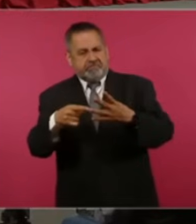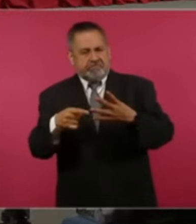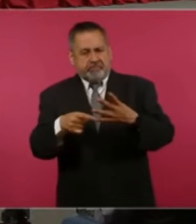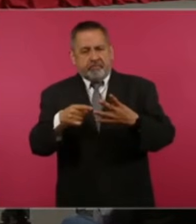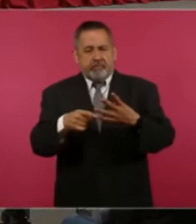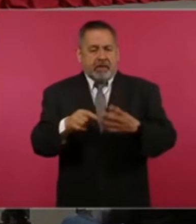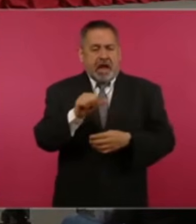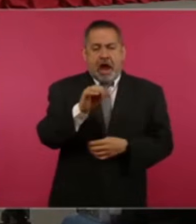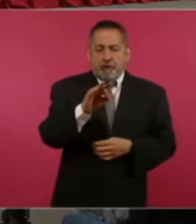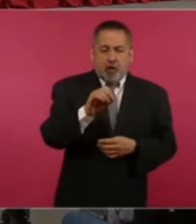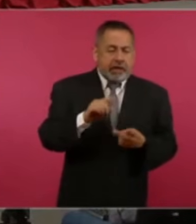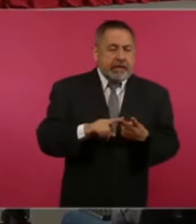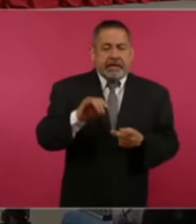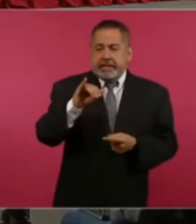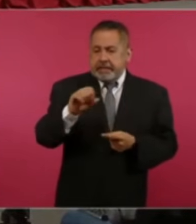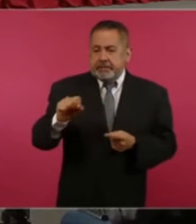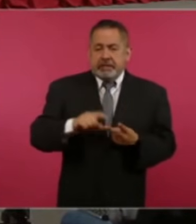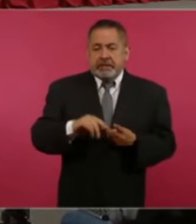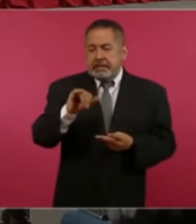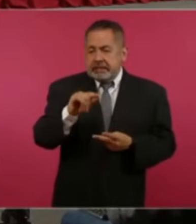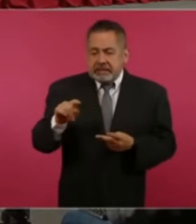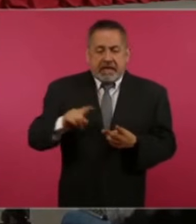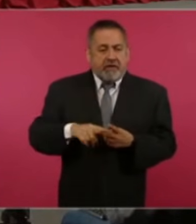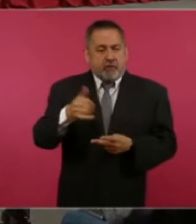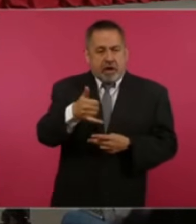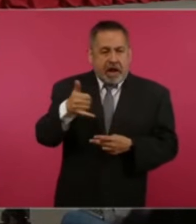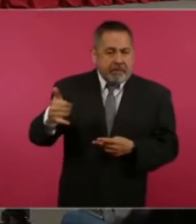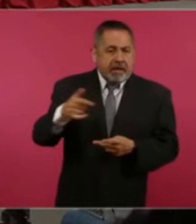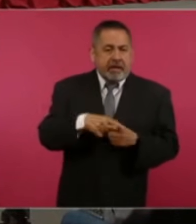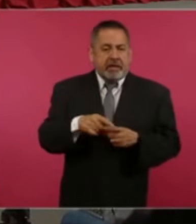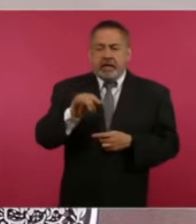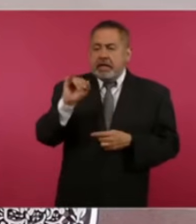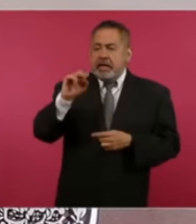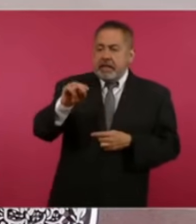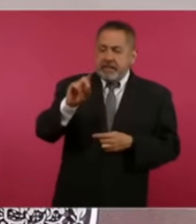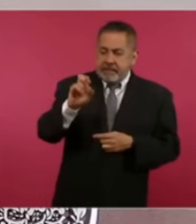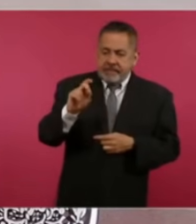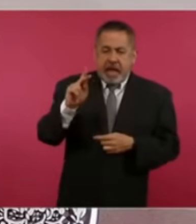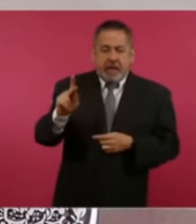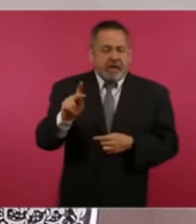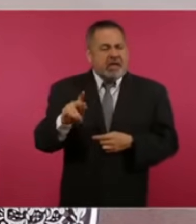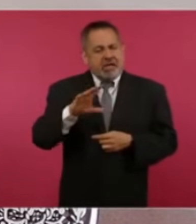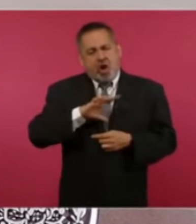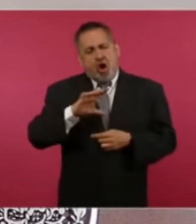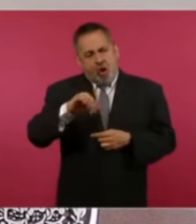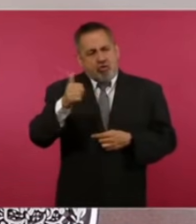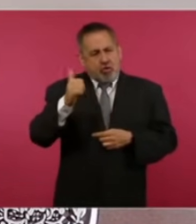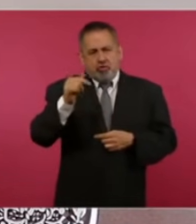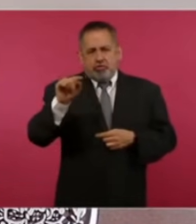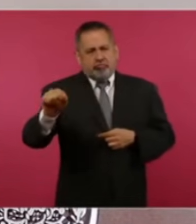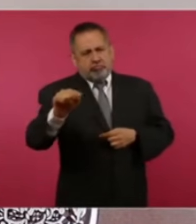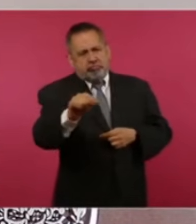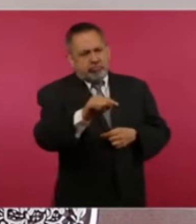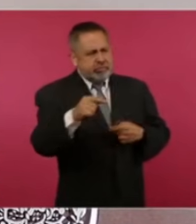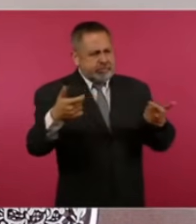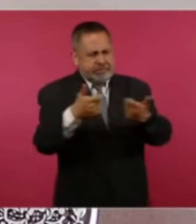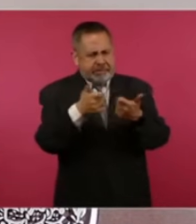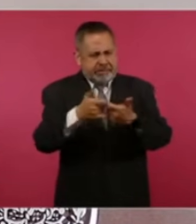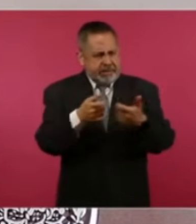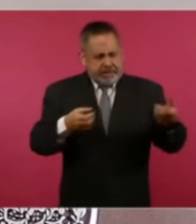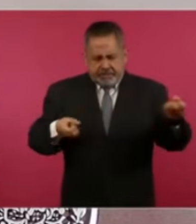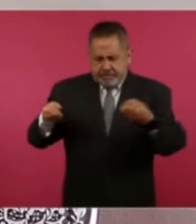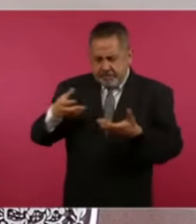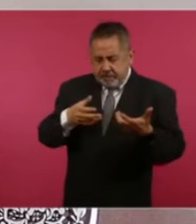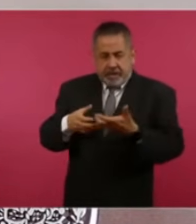AFORES, el IMSS, el ISSSTE, el Infonavit y el INDEP, así como otras fuentes de financiamiento,